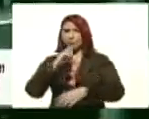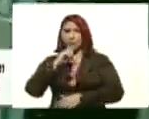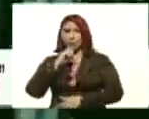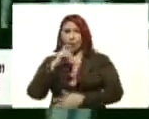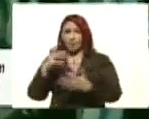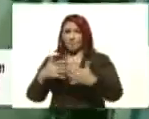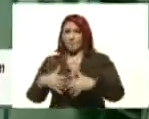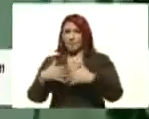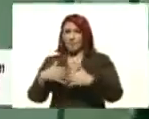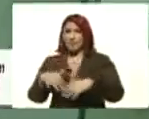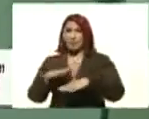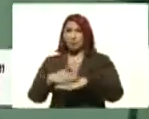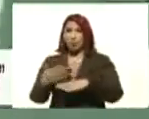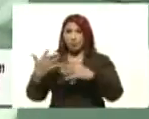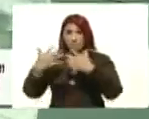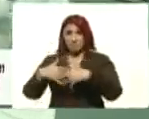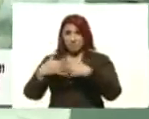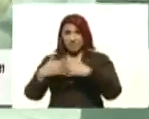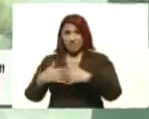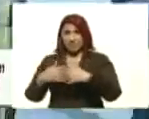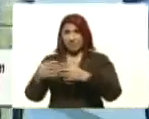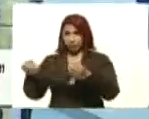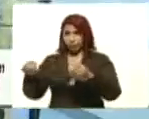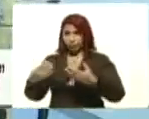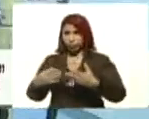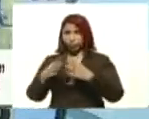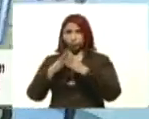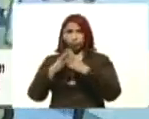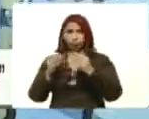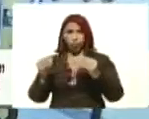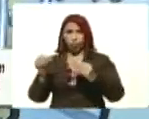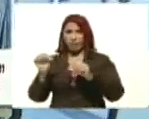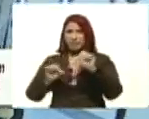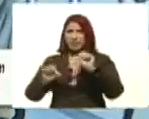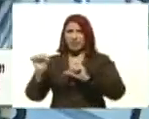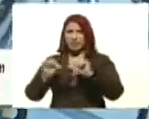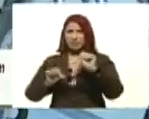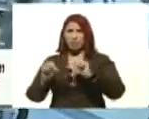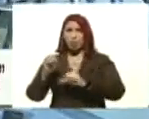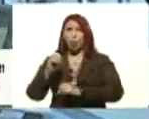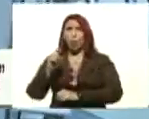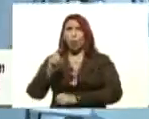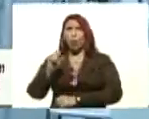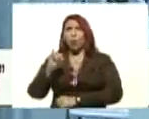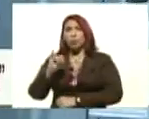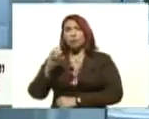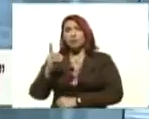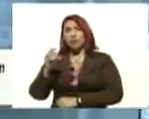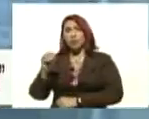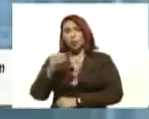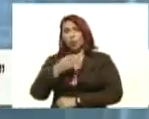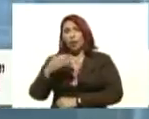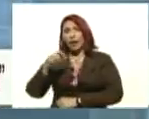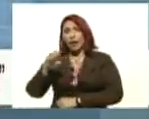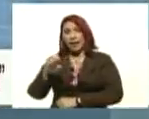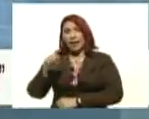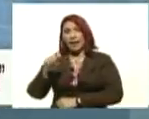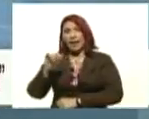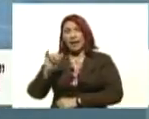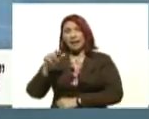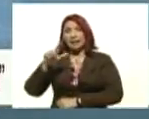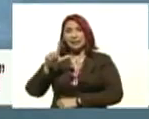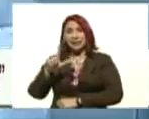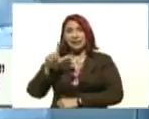planta, porque esta planta recibía ese químico, que es el óxido de etileno, nada más y nada menos, presidente, que de